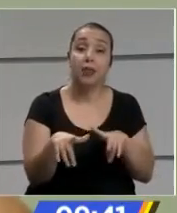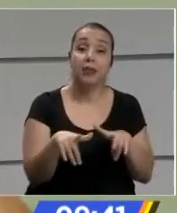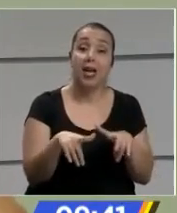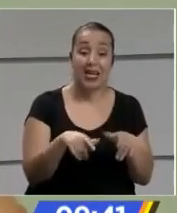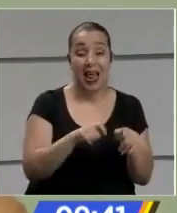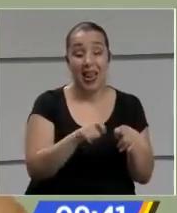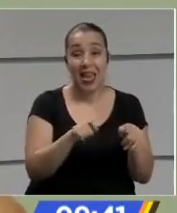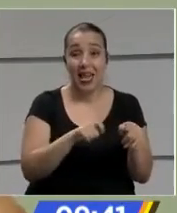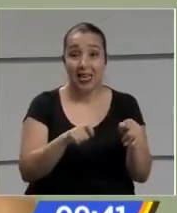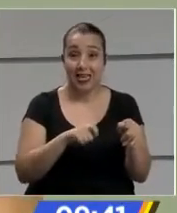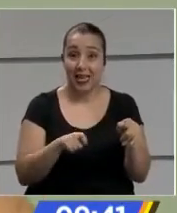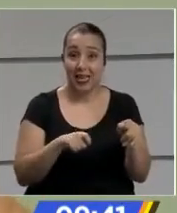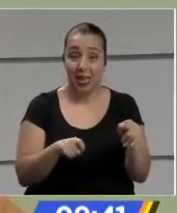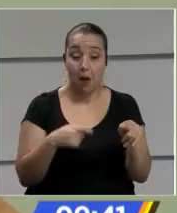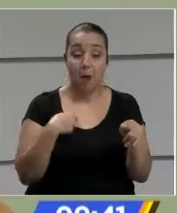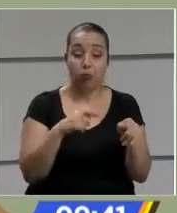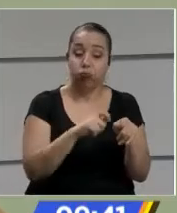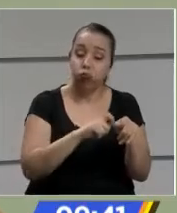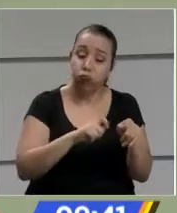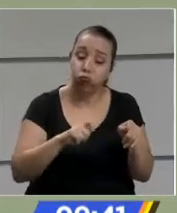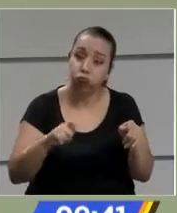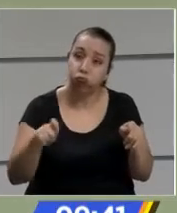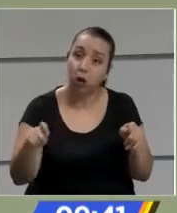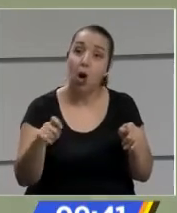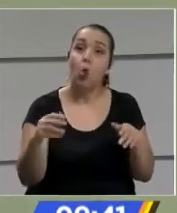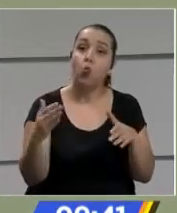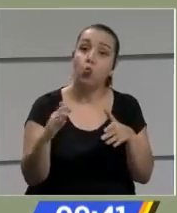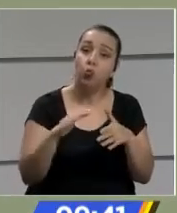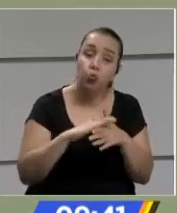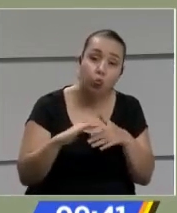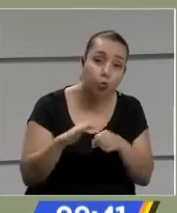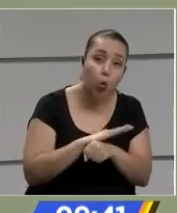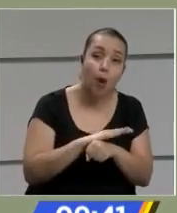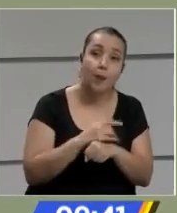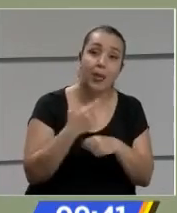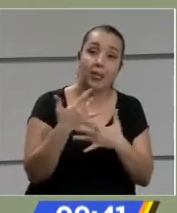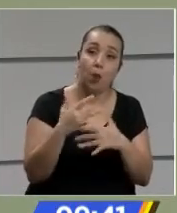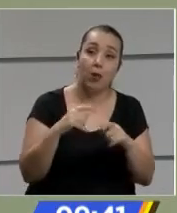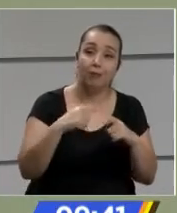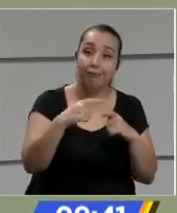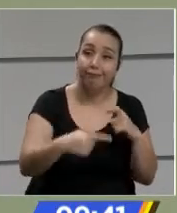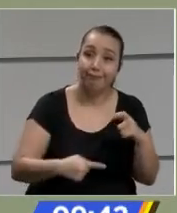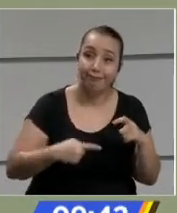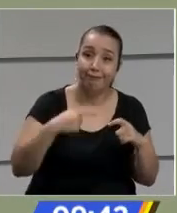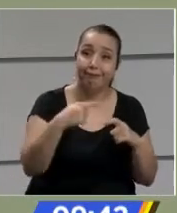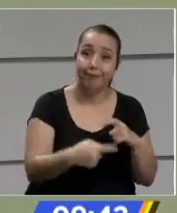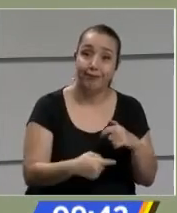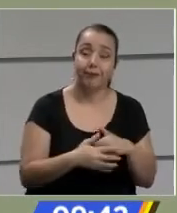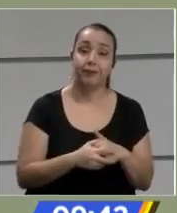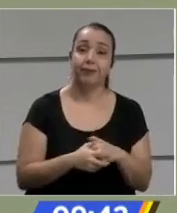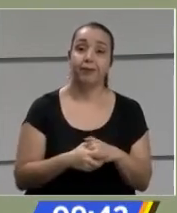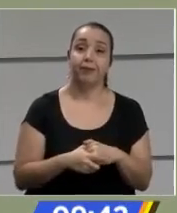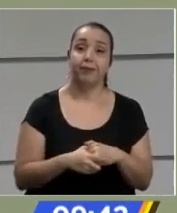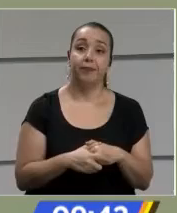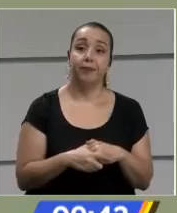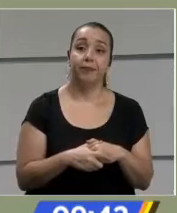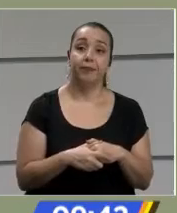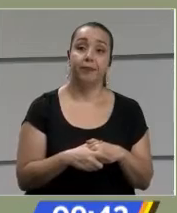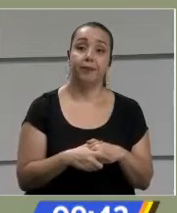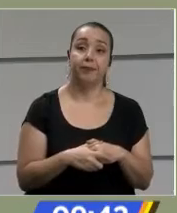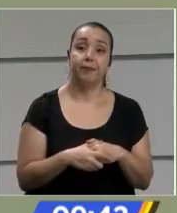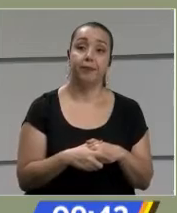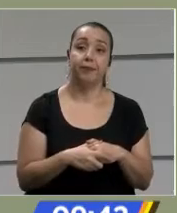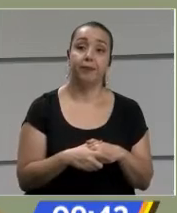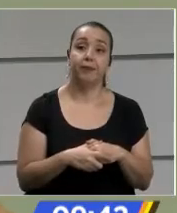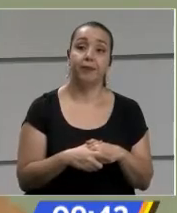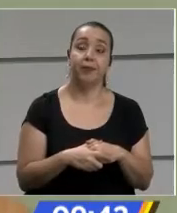a trazar una línea completa, que es como la que Sergio tiene ya aquí marcada. Ajá. ¿La están viendo? Entonces,